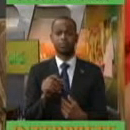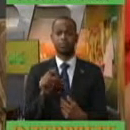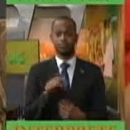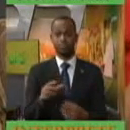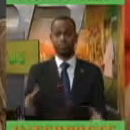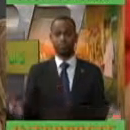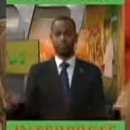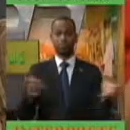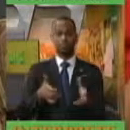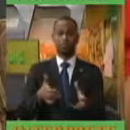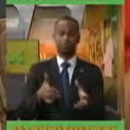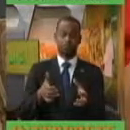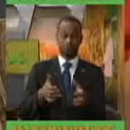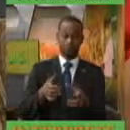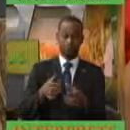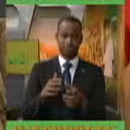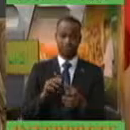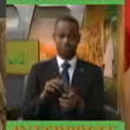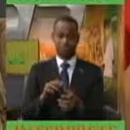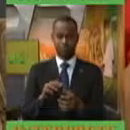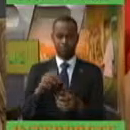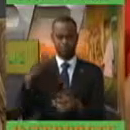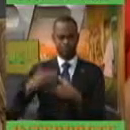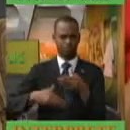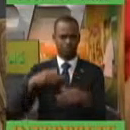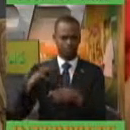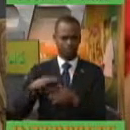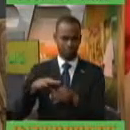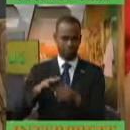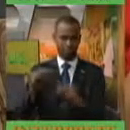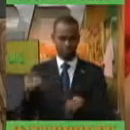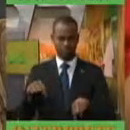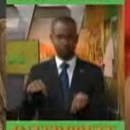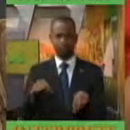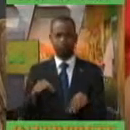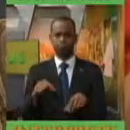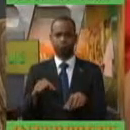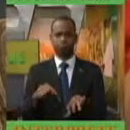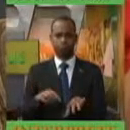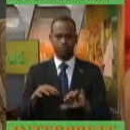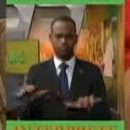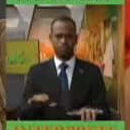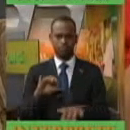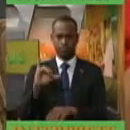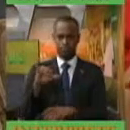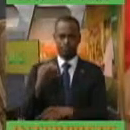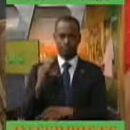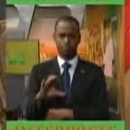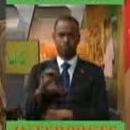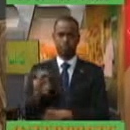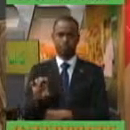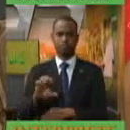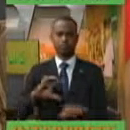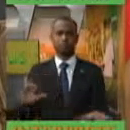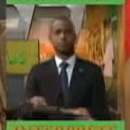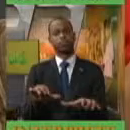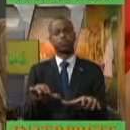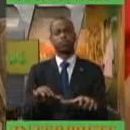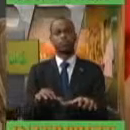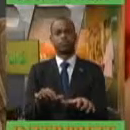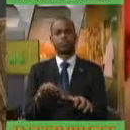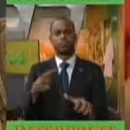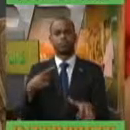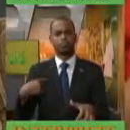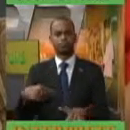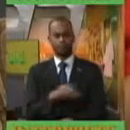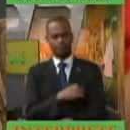junta electoral, o sea, sabemos ya todo el proceso que desde aquí ha tenido la Junta Central Electoral. Uh-huh. Cuando